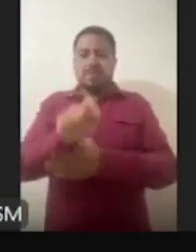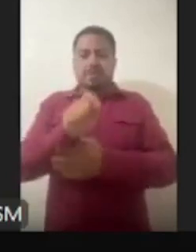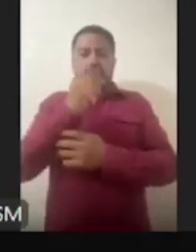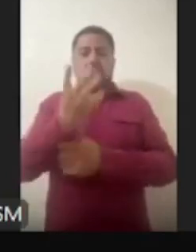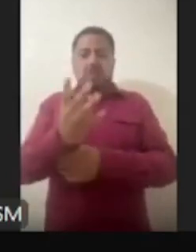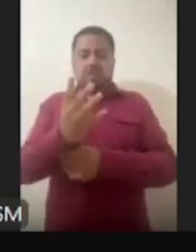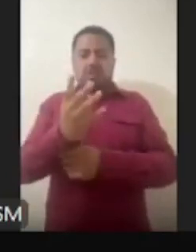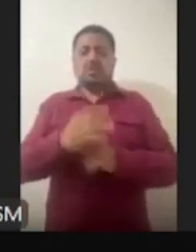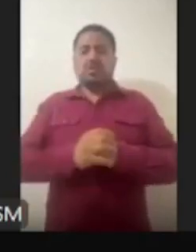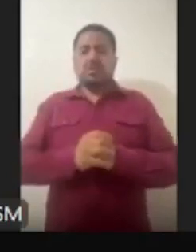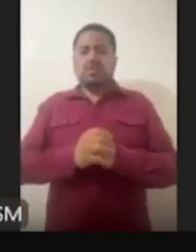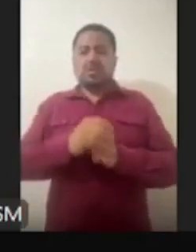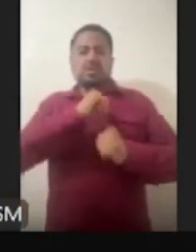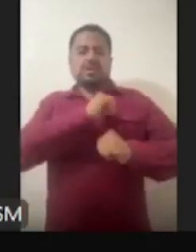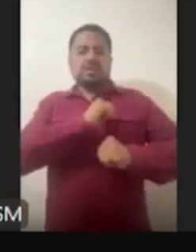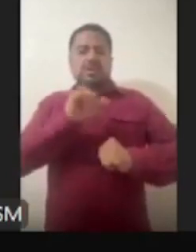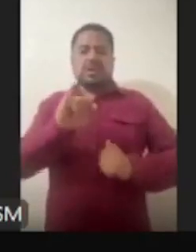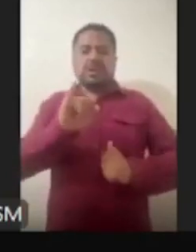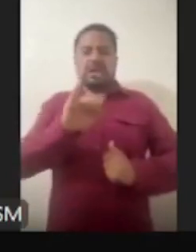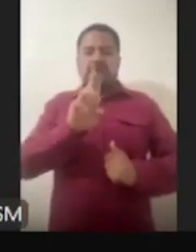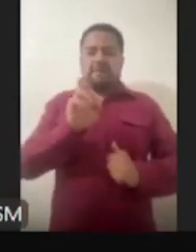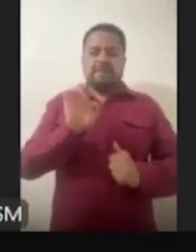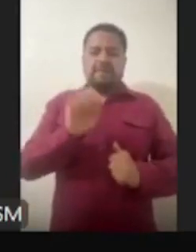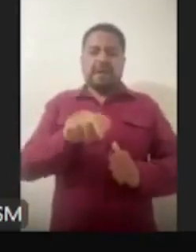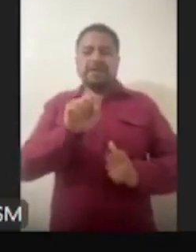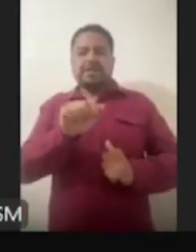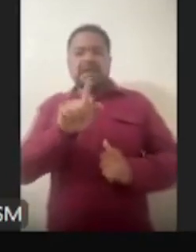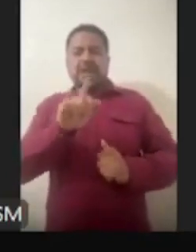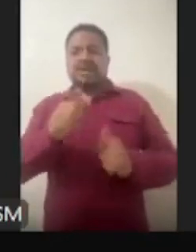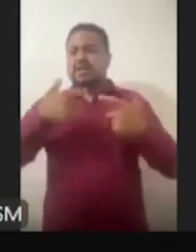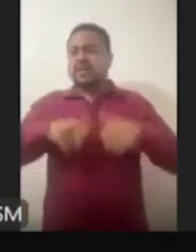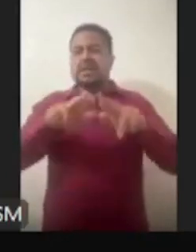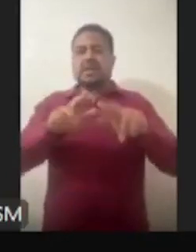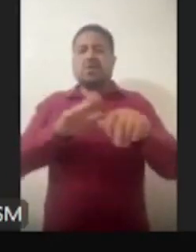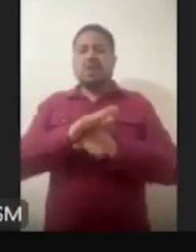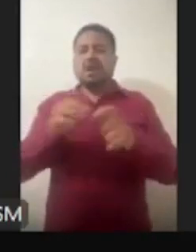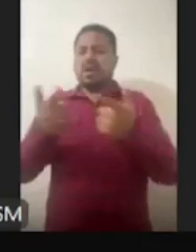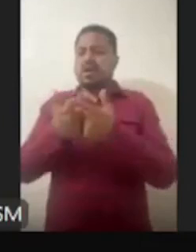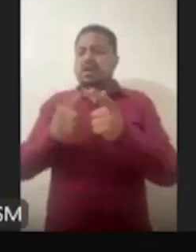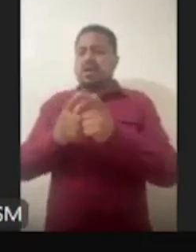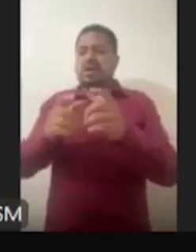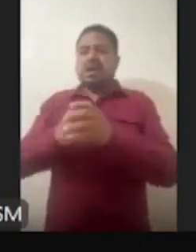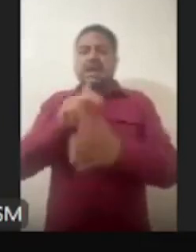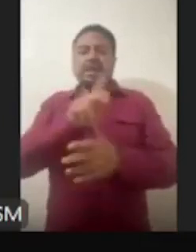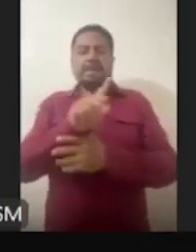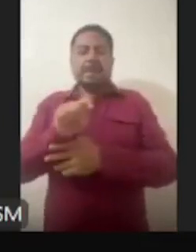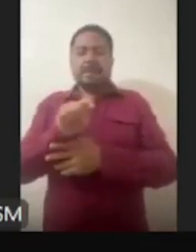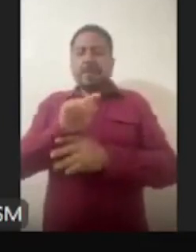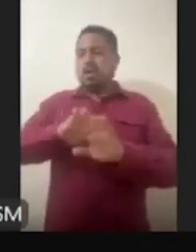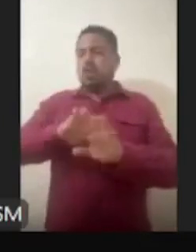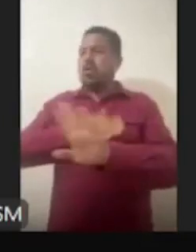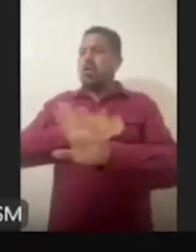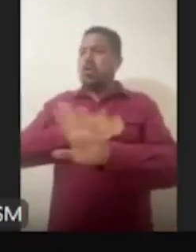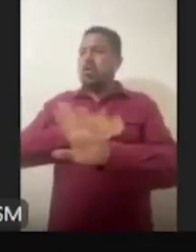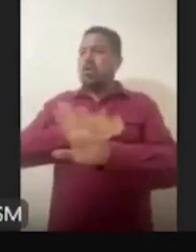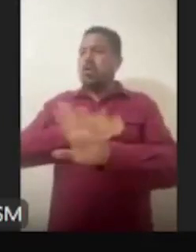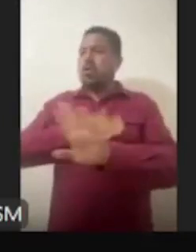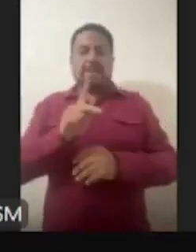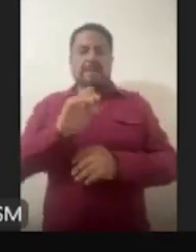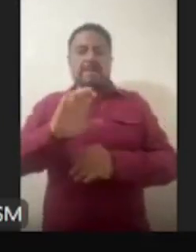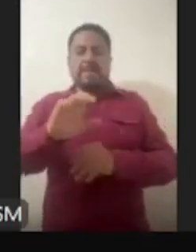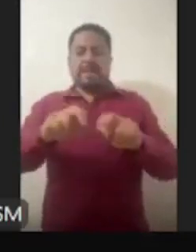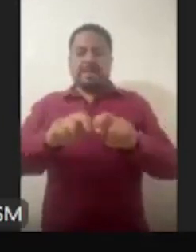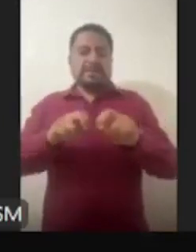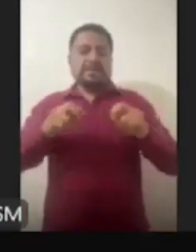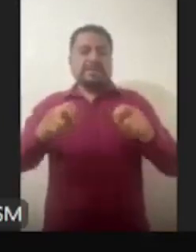promovido por Juan Iván Barrera Salas, representante del Partido del Trabajo, en contra del Consejo General del Instituto Electoral y de Participación